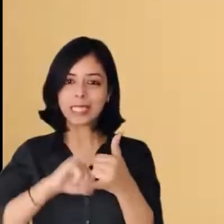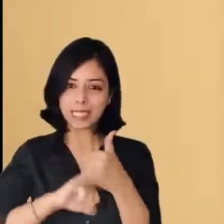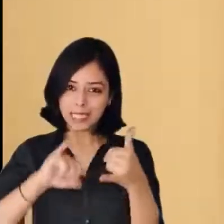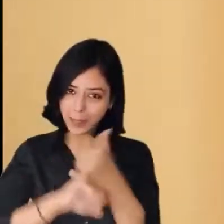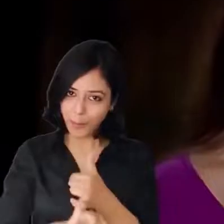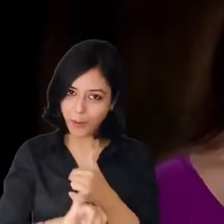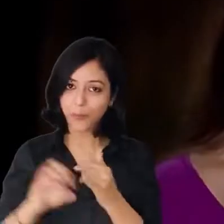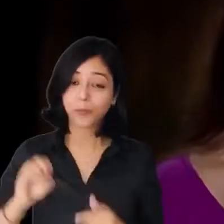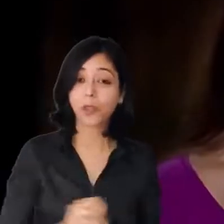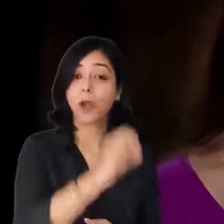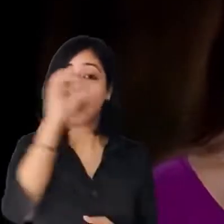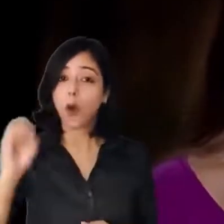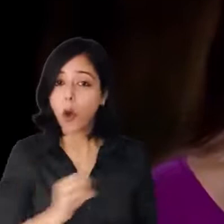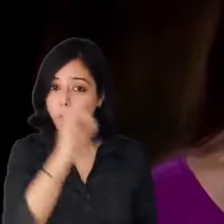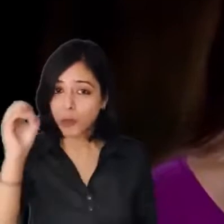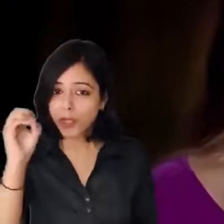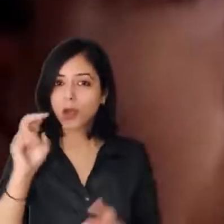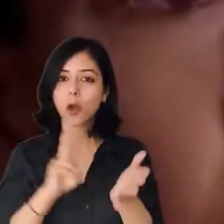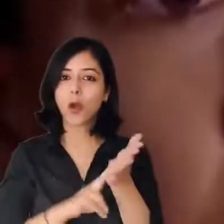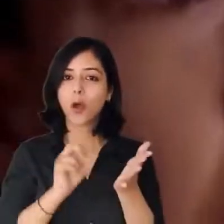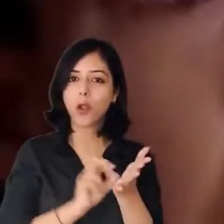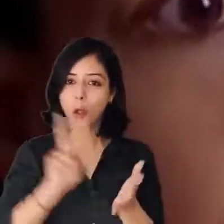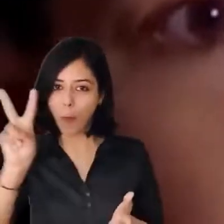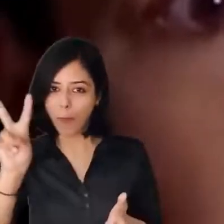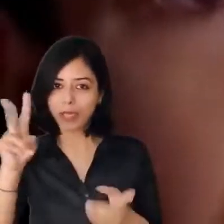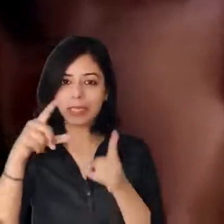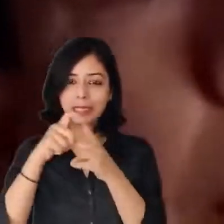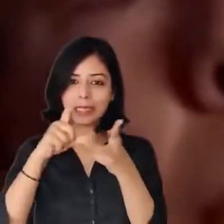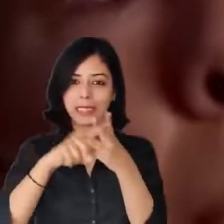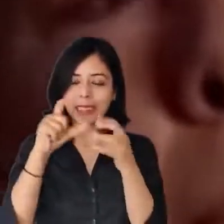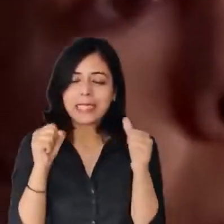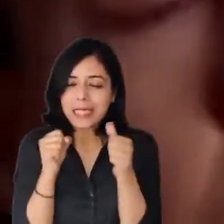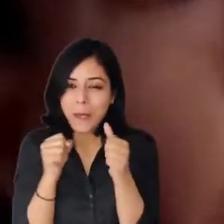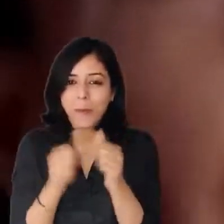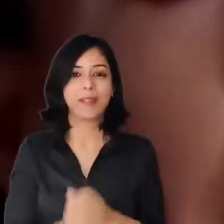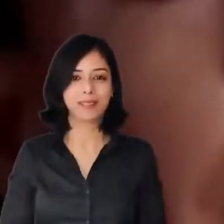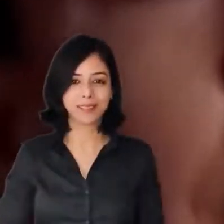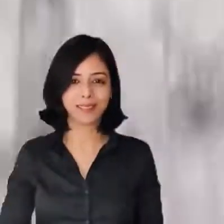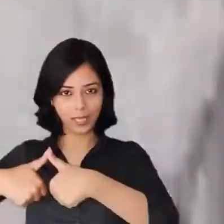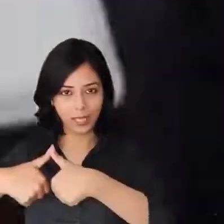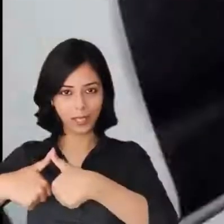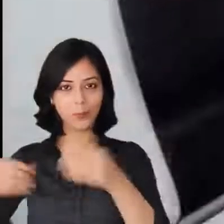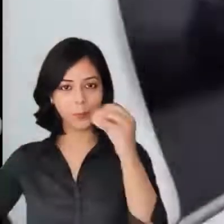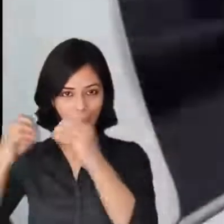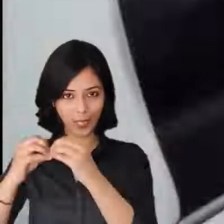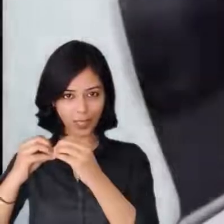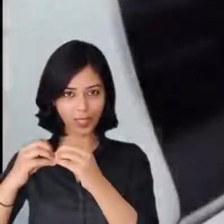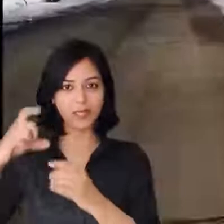mí, él seguía aferrado a la relación, pero ella ya la había dejado atrás.